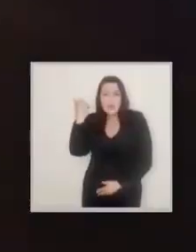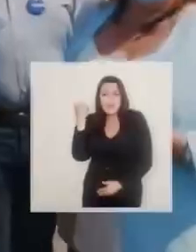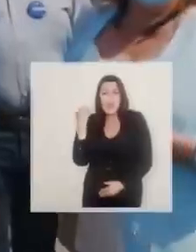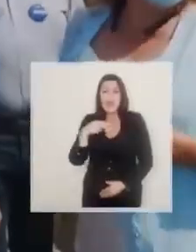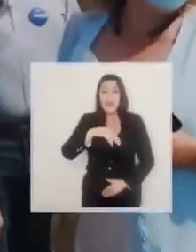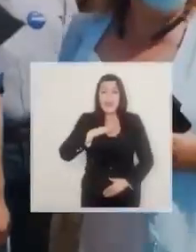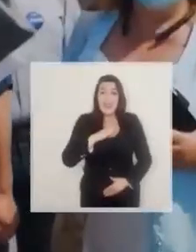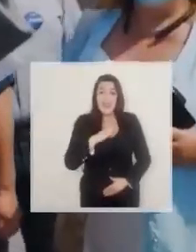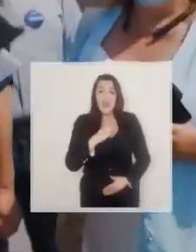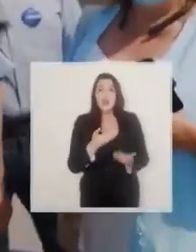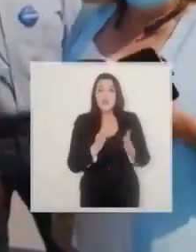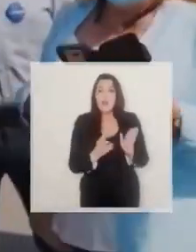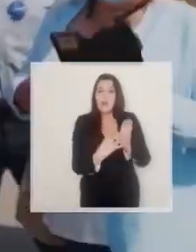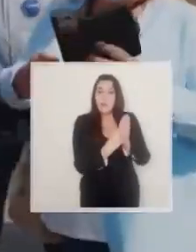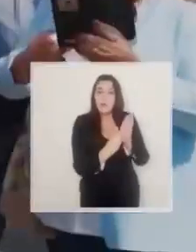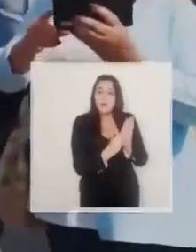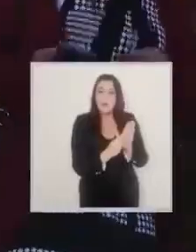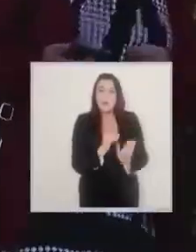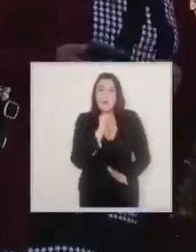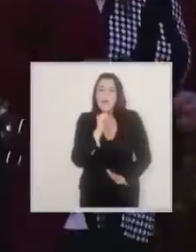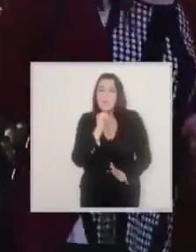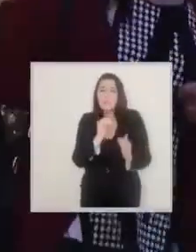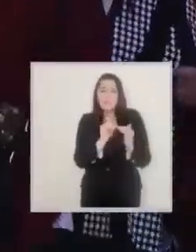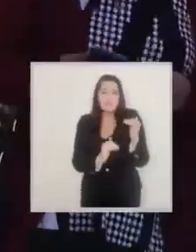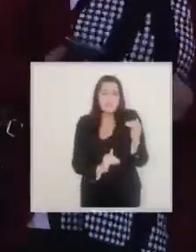modelo neoliberal que solo genera pobreza y desigualdad.